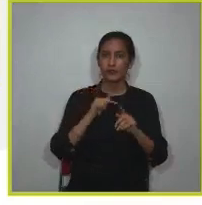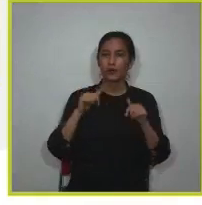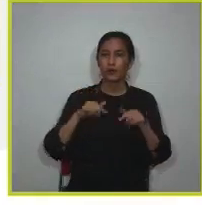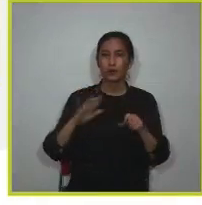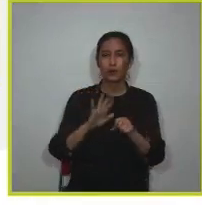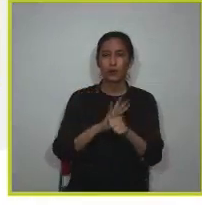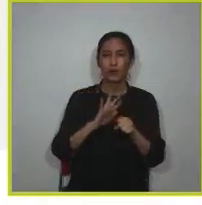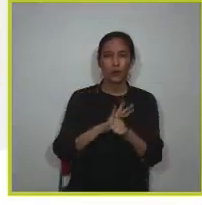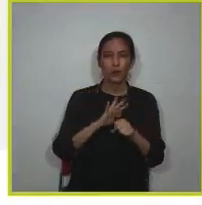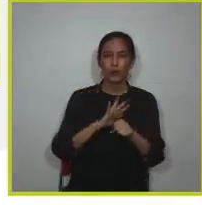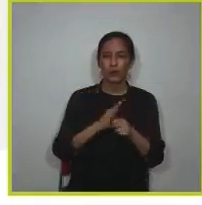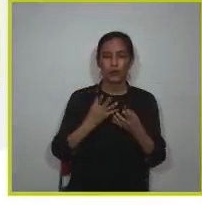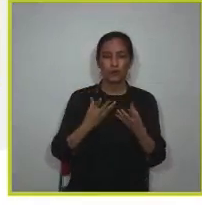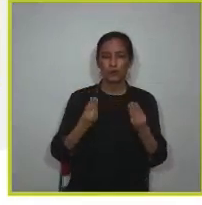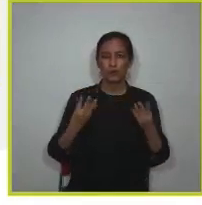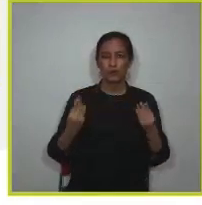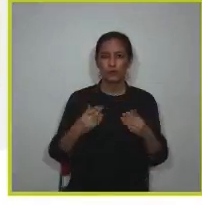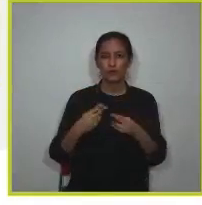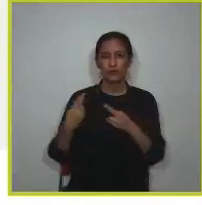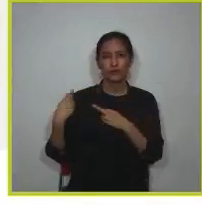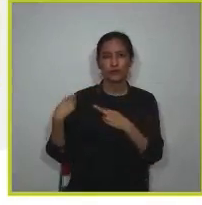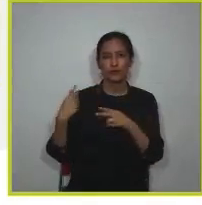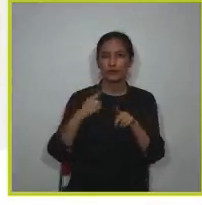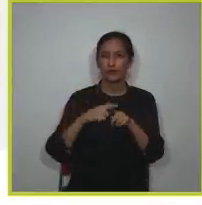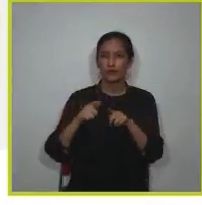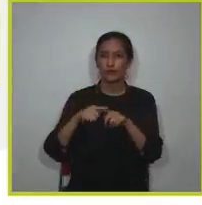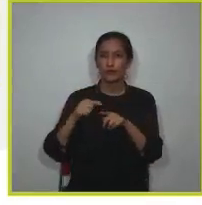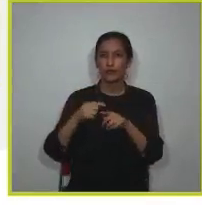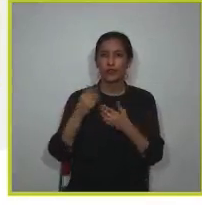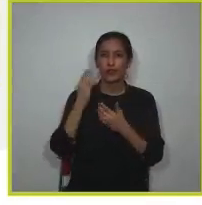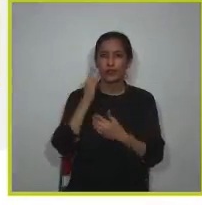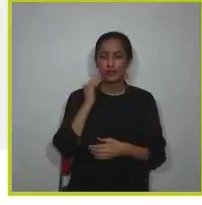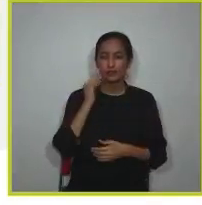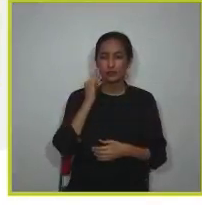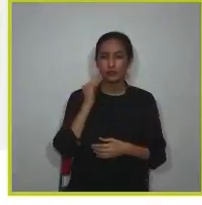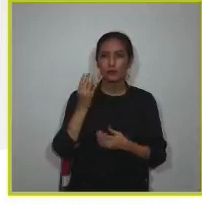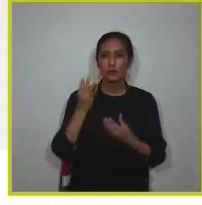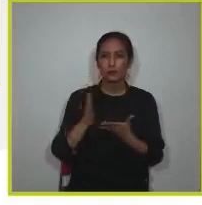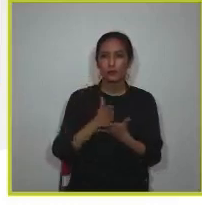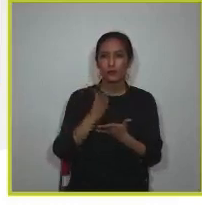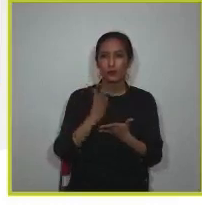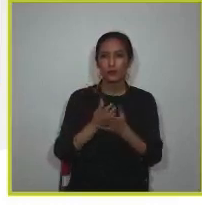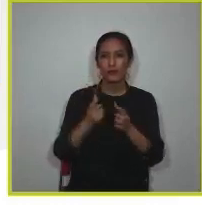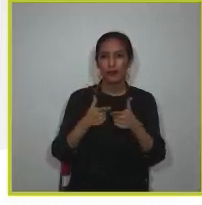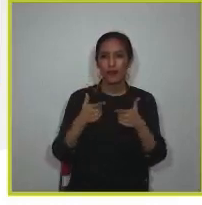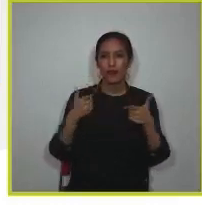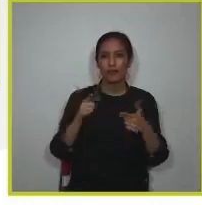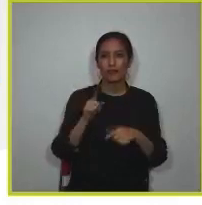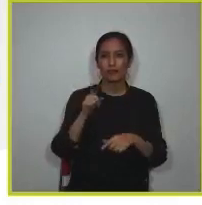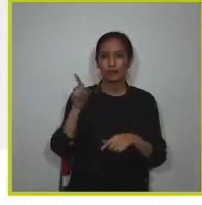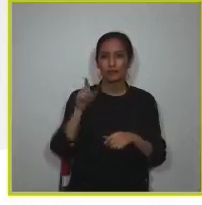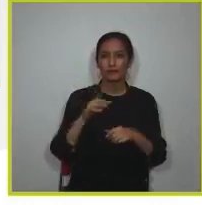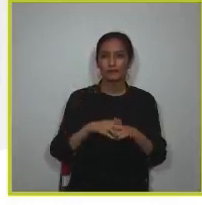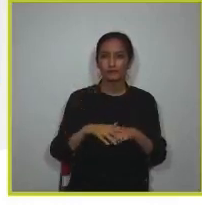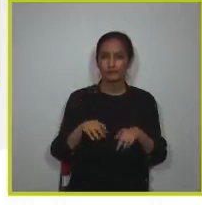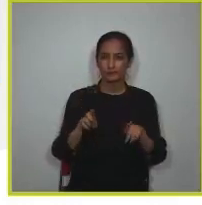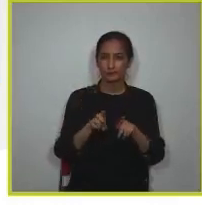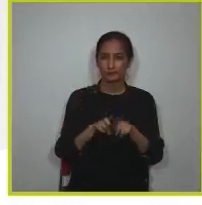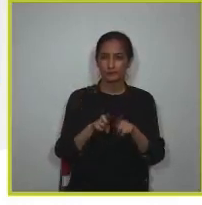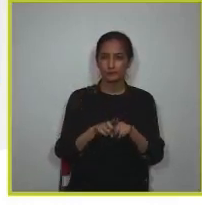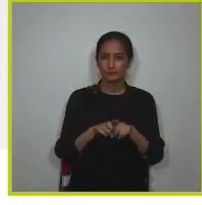agenda súper importante también en materia de residuos sólidos en chiclayo porque hay un problema bastante grande allá pero